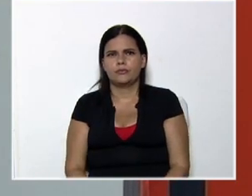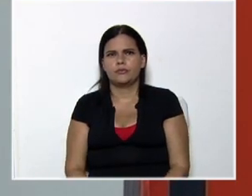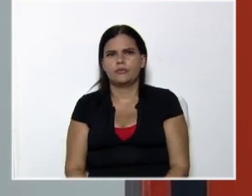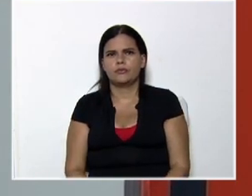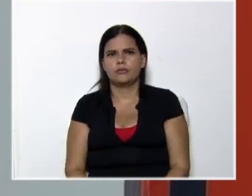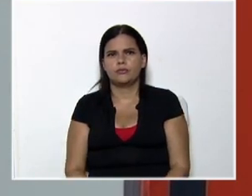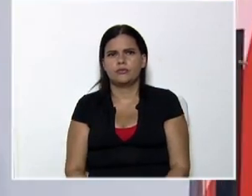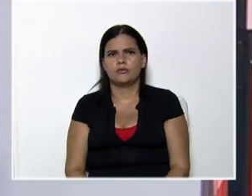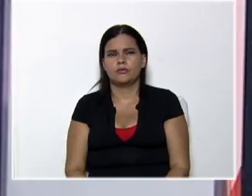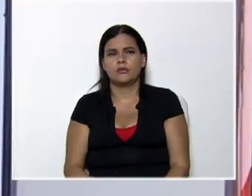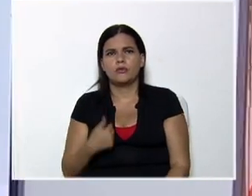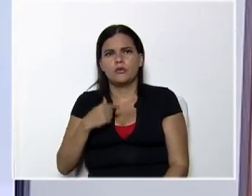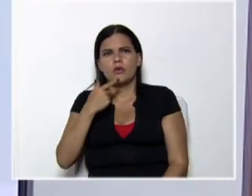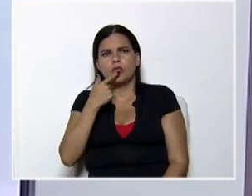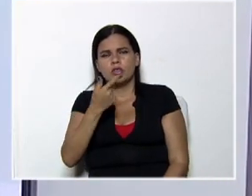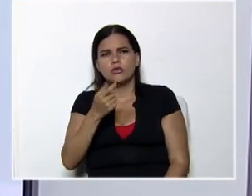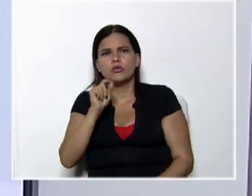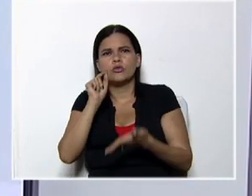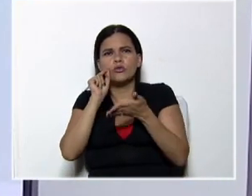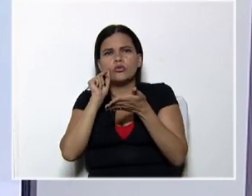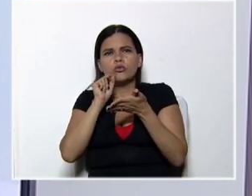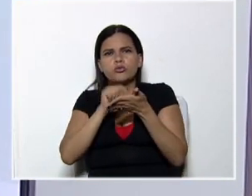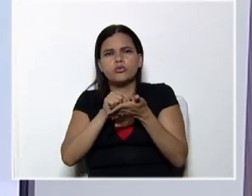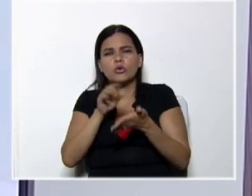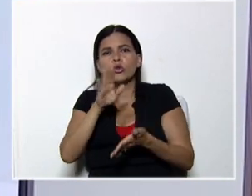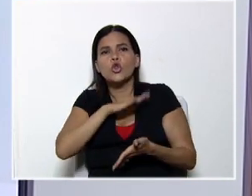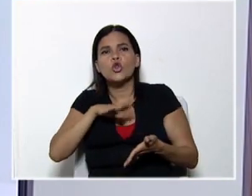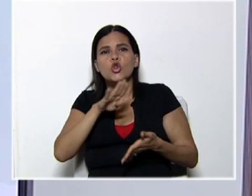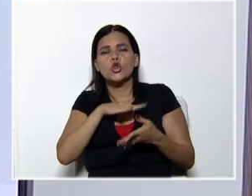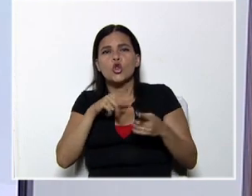Habíamos dicho que esos son los puntos donde